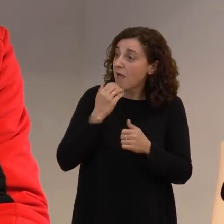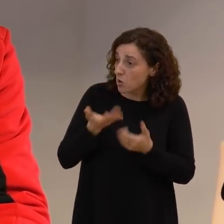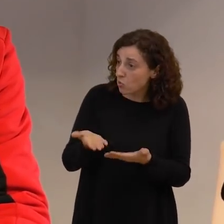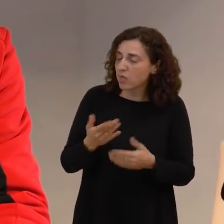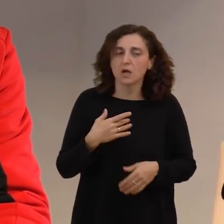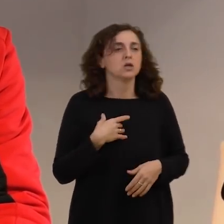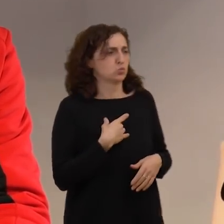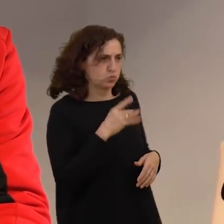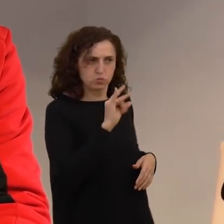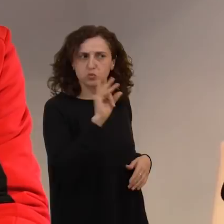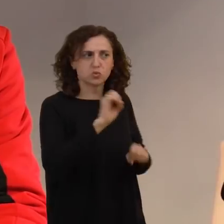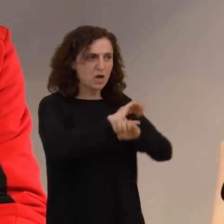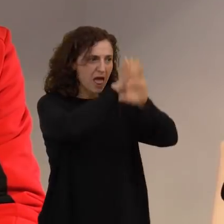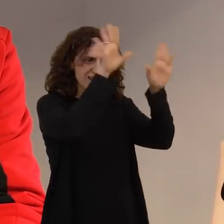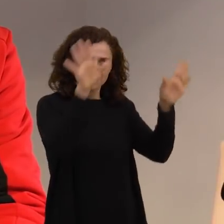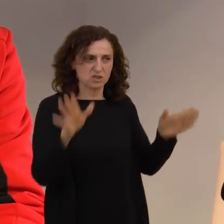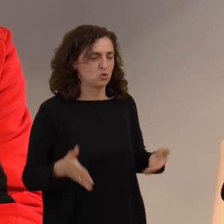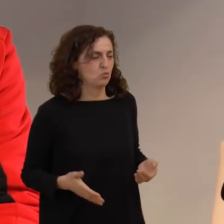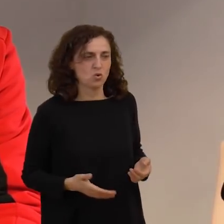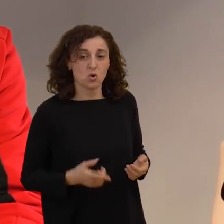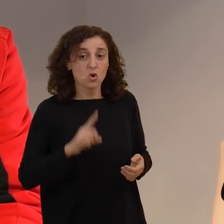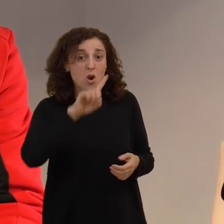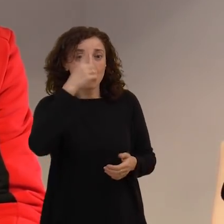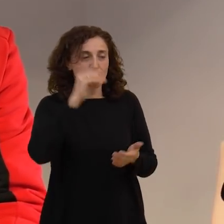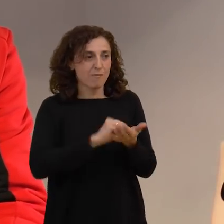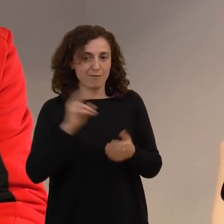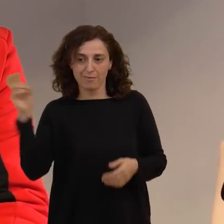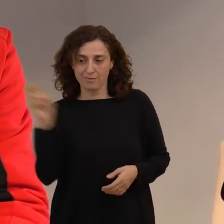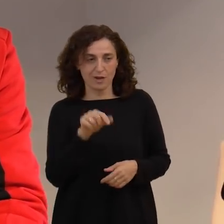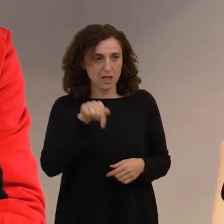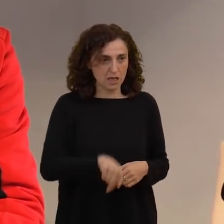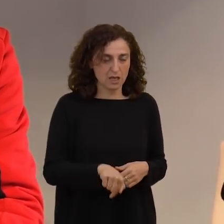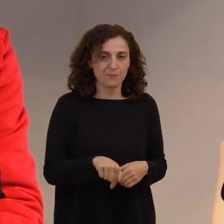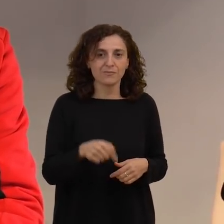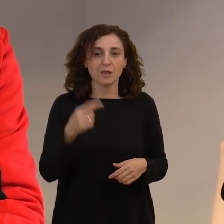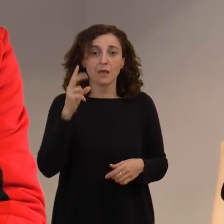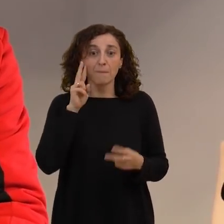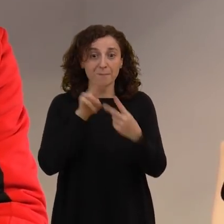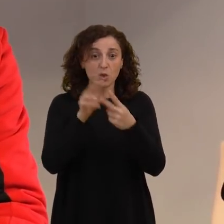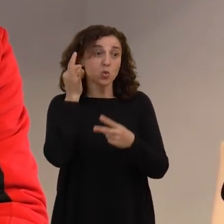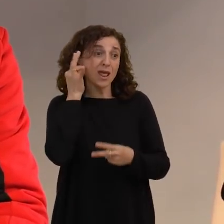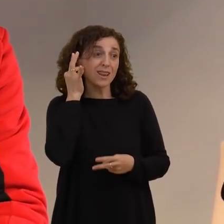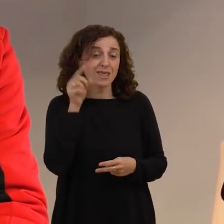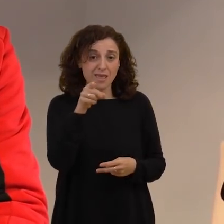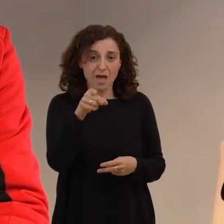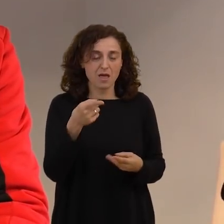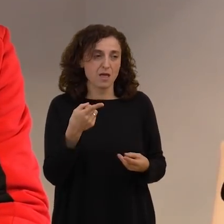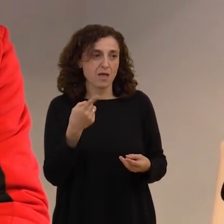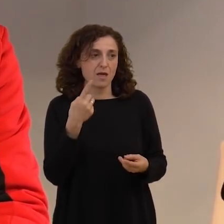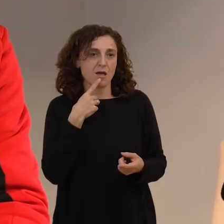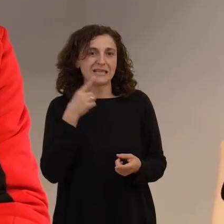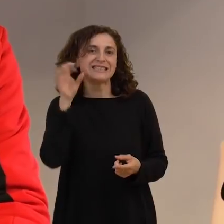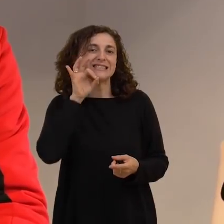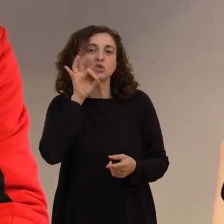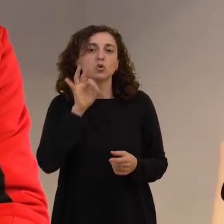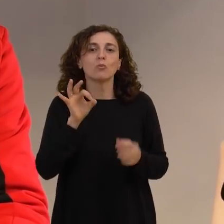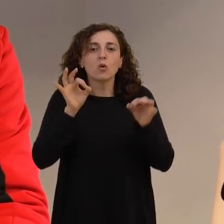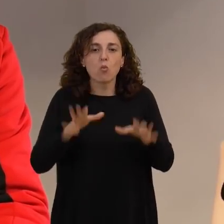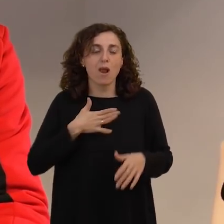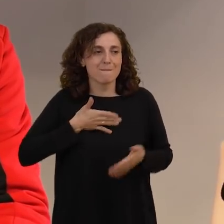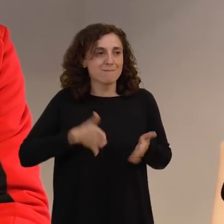y con otros niños? Sí, sí, yo cuando llegué aquí, había una niña, no tenía el síndrome de Mario, pero tenía un problema muy parecido.